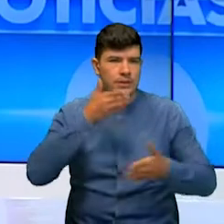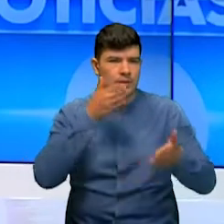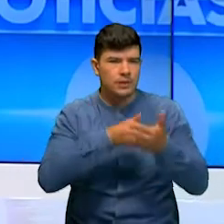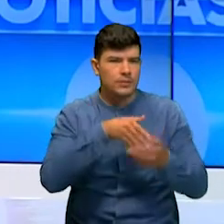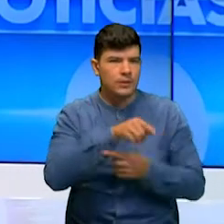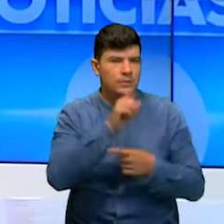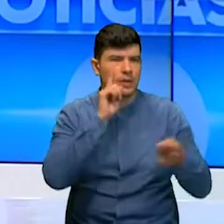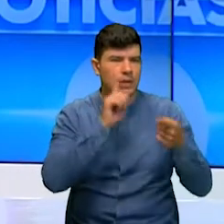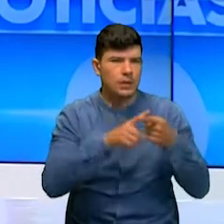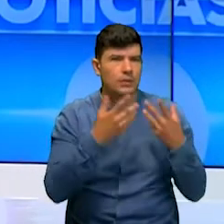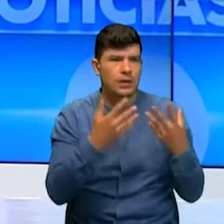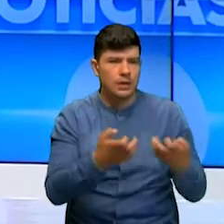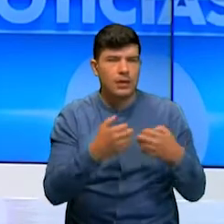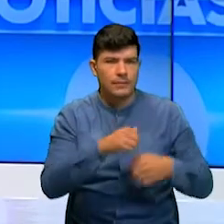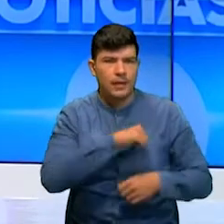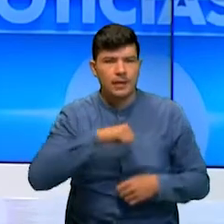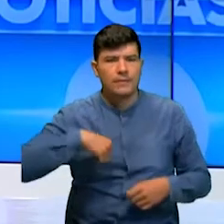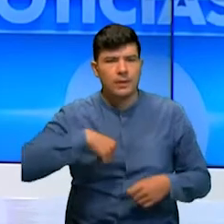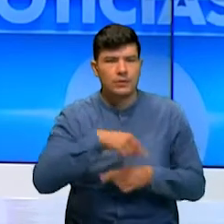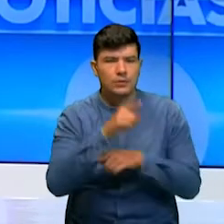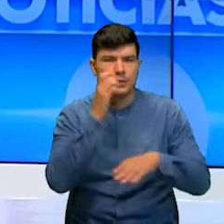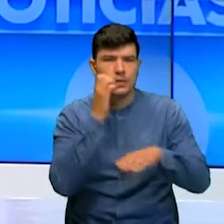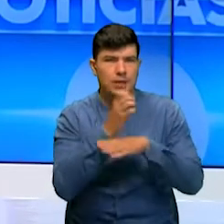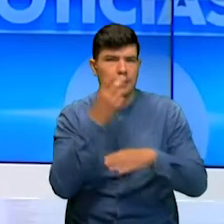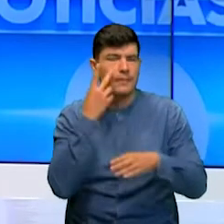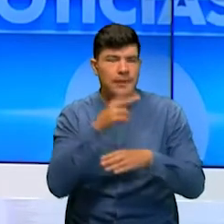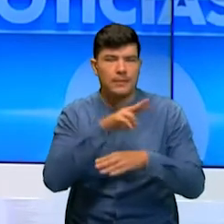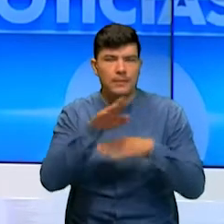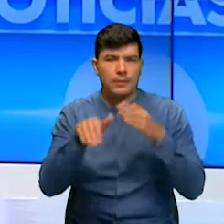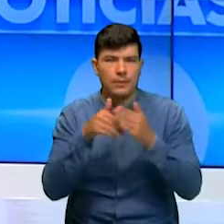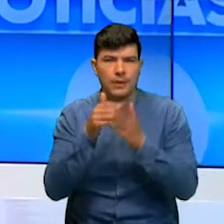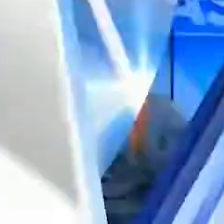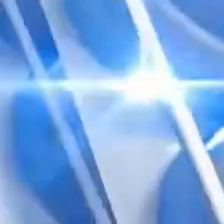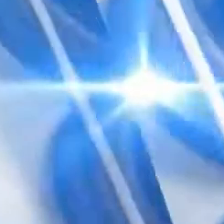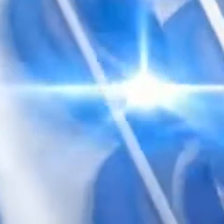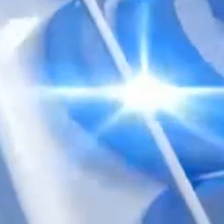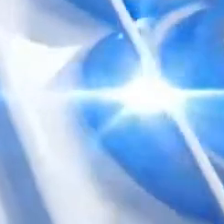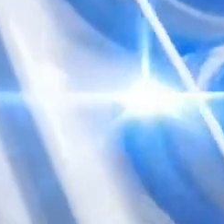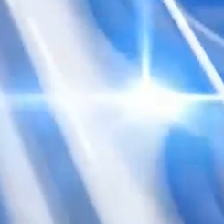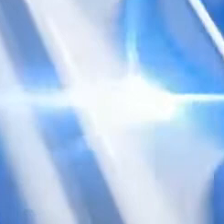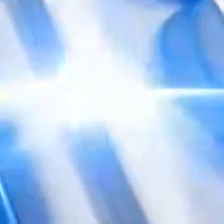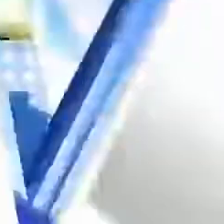de privatizar la entidad pablo vásquez sustentos ampliar esta información adelante